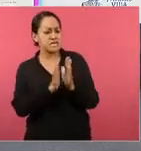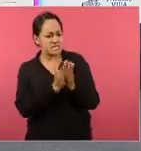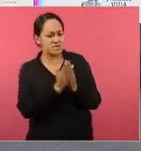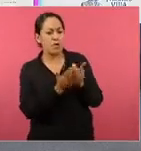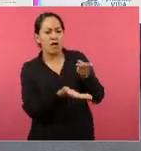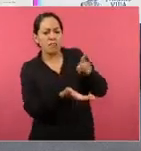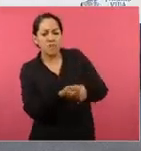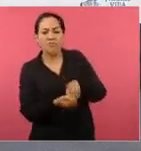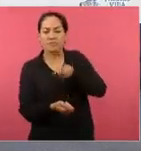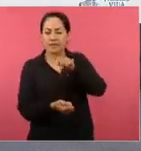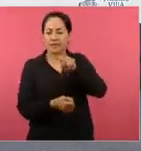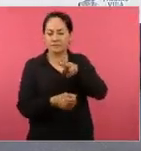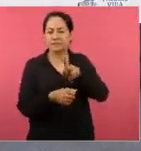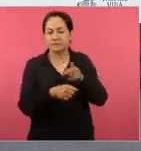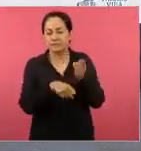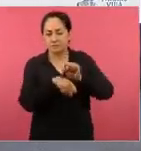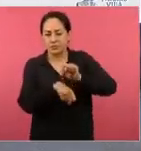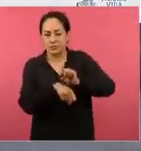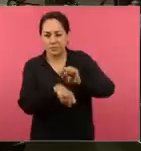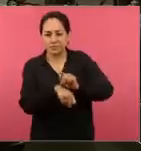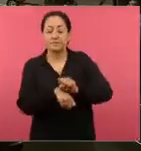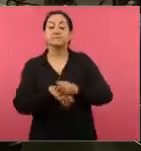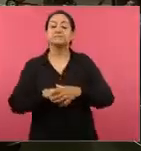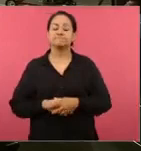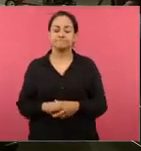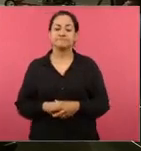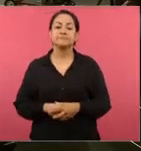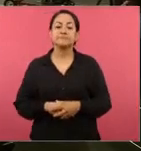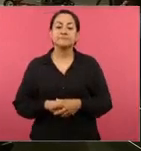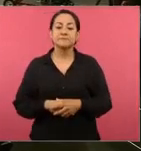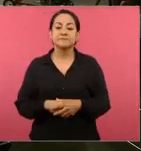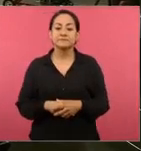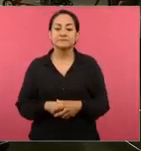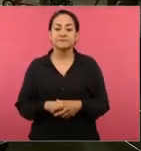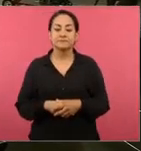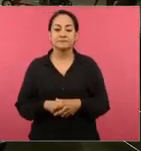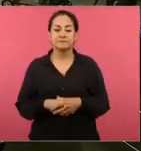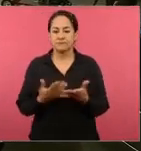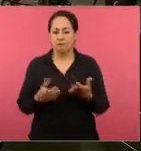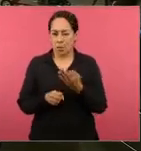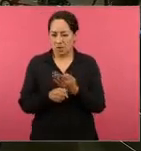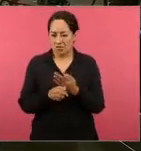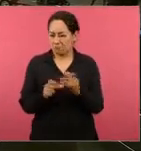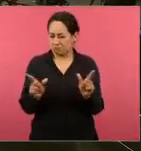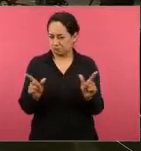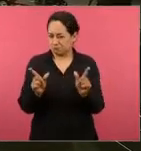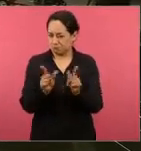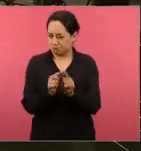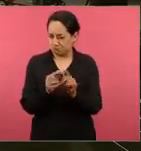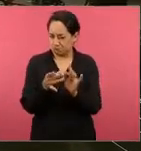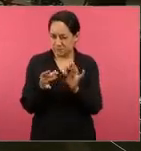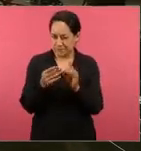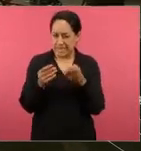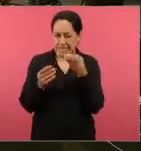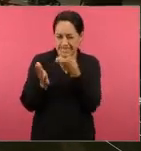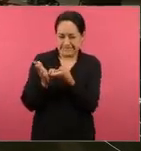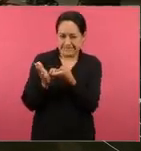por favor. Entonces, esto lo comentaba un poco, ahí están